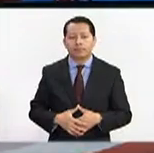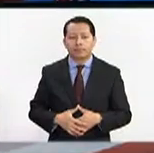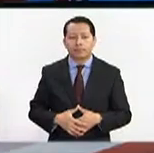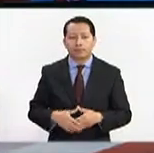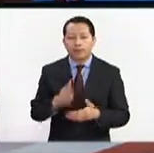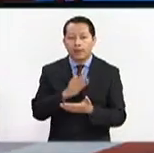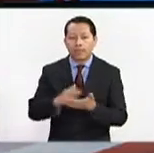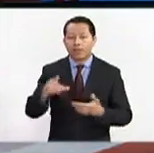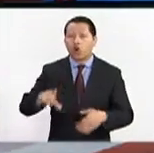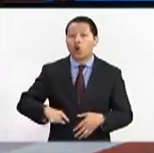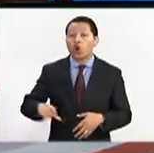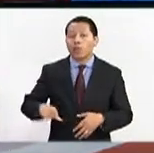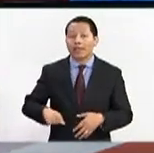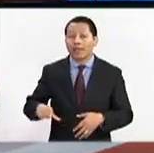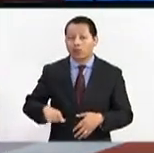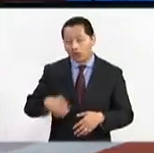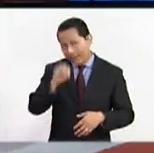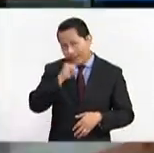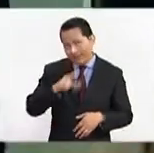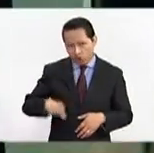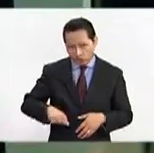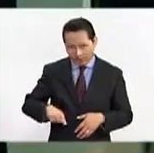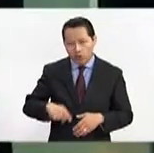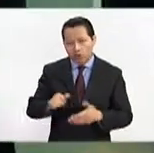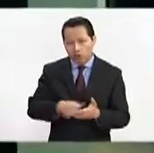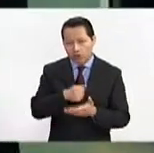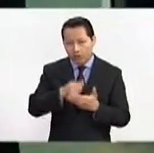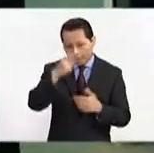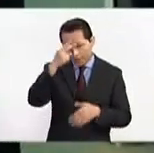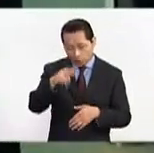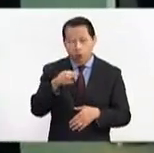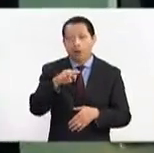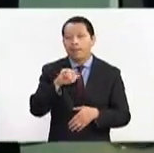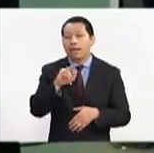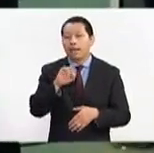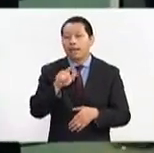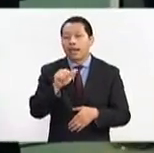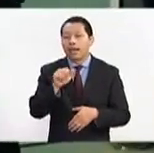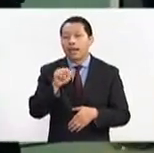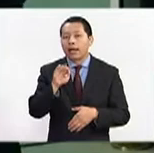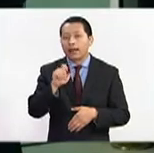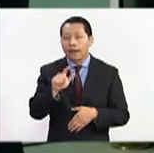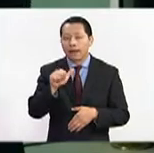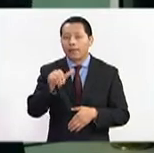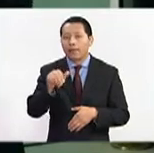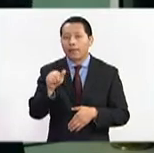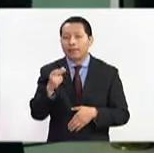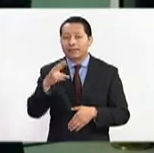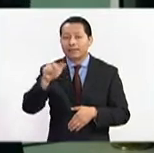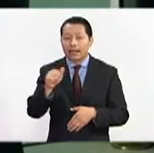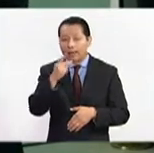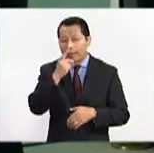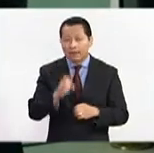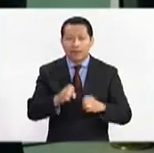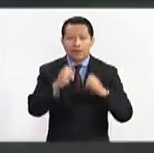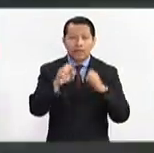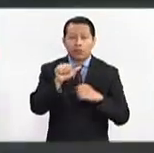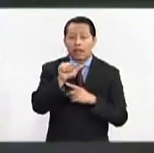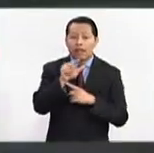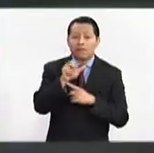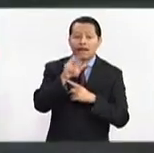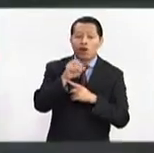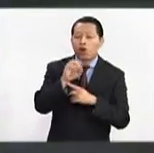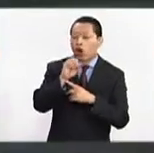Por su parte, el jefe de gobierno de la Ciudad de México, Miguel Ángel Mancera, informó que en el edificio derrumbado de Álvaro